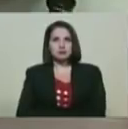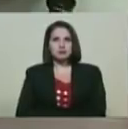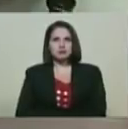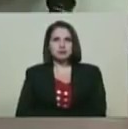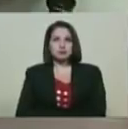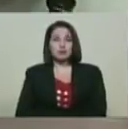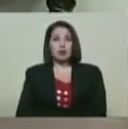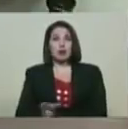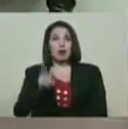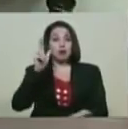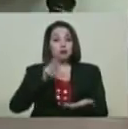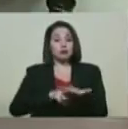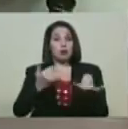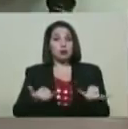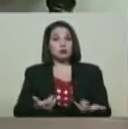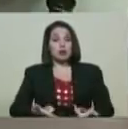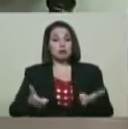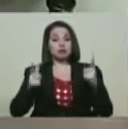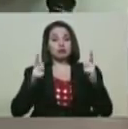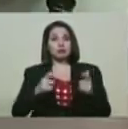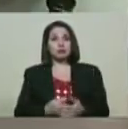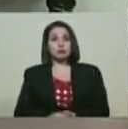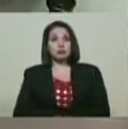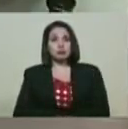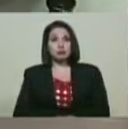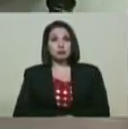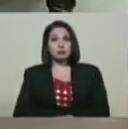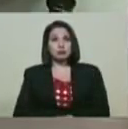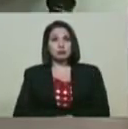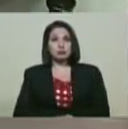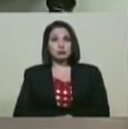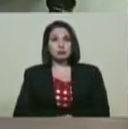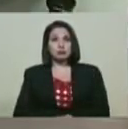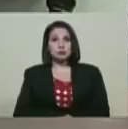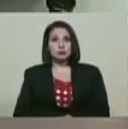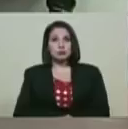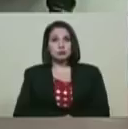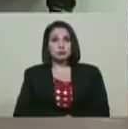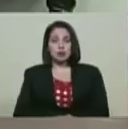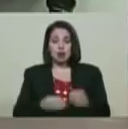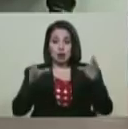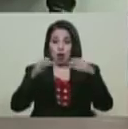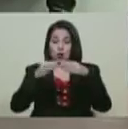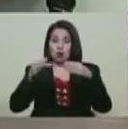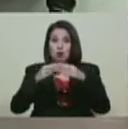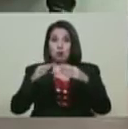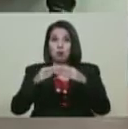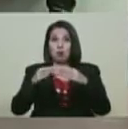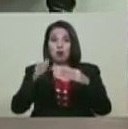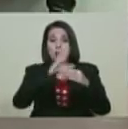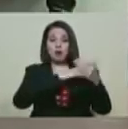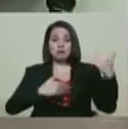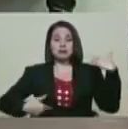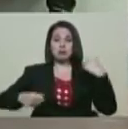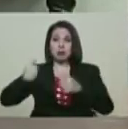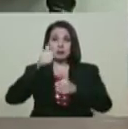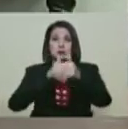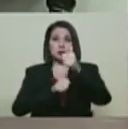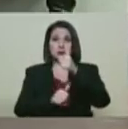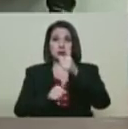he autorizado para que el equipo de la vicepresidencia ejecutiva,